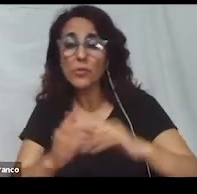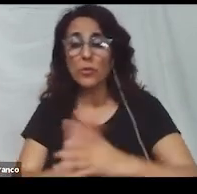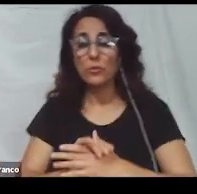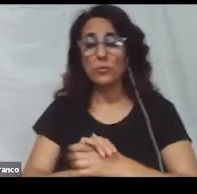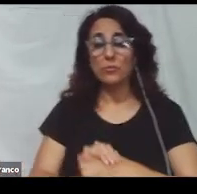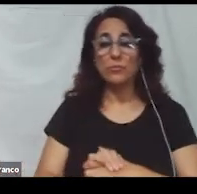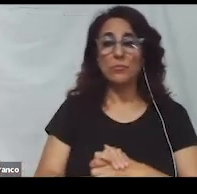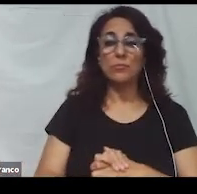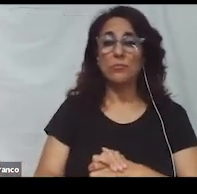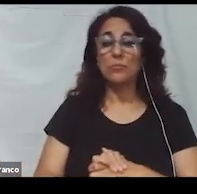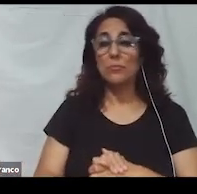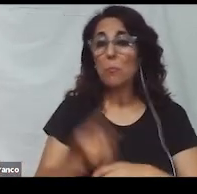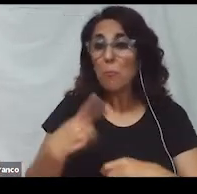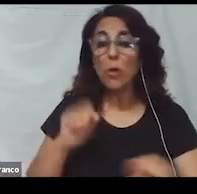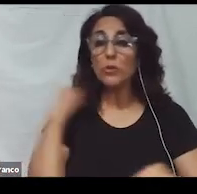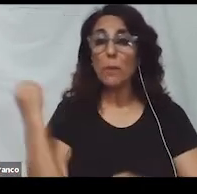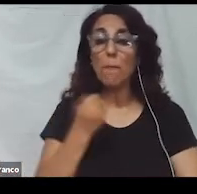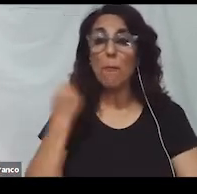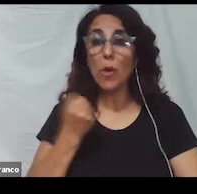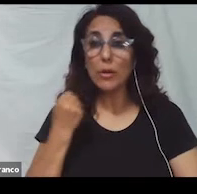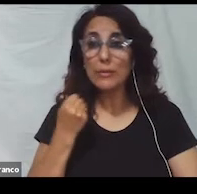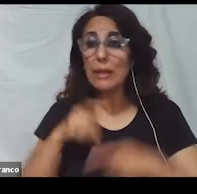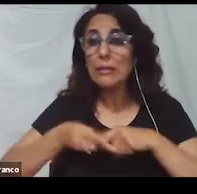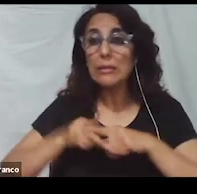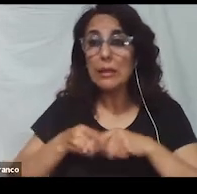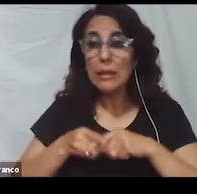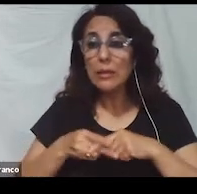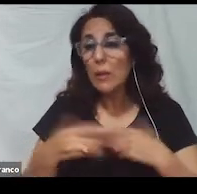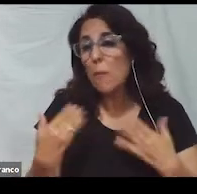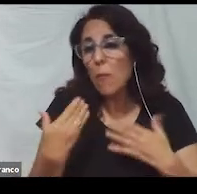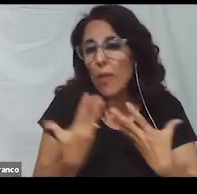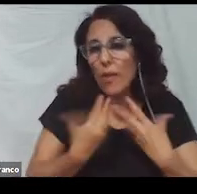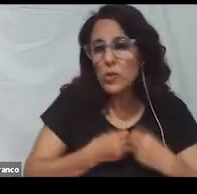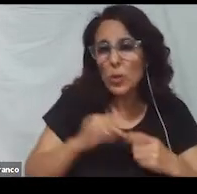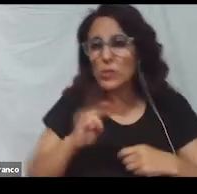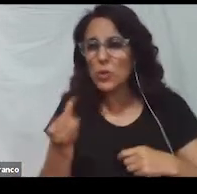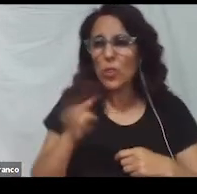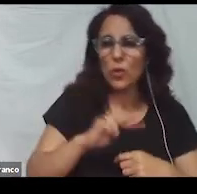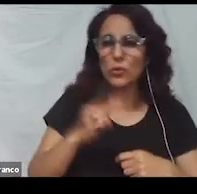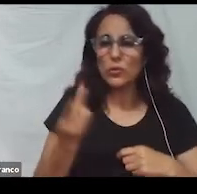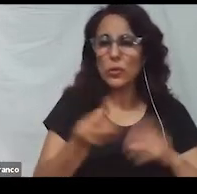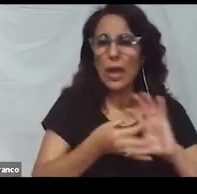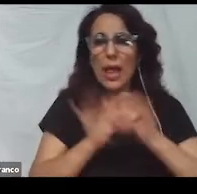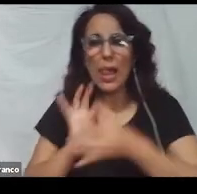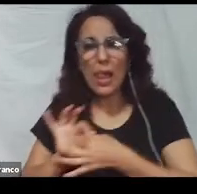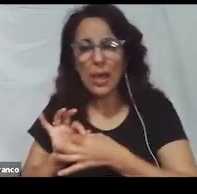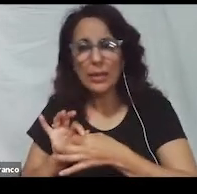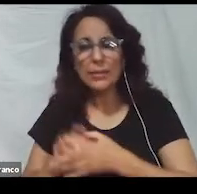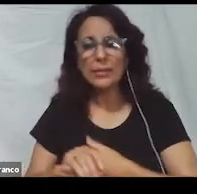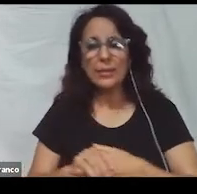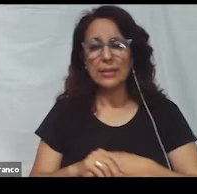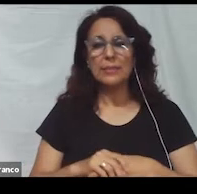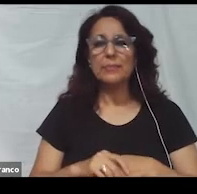programación, ¿ok? Por eso es importante conocer esta técnica porque puede ayudar en esos dos casos. Y ahí está el enlace en la